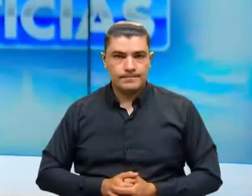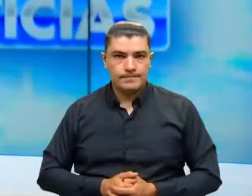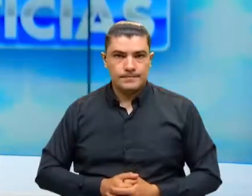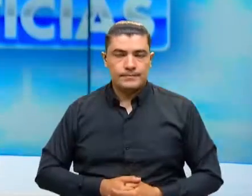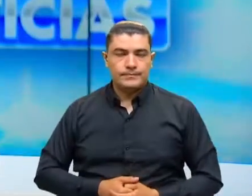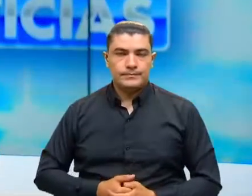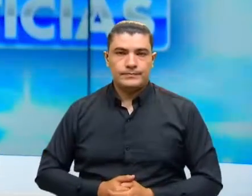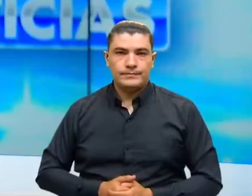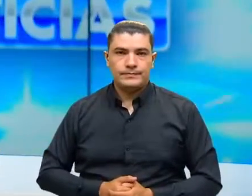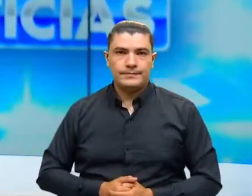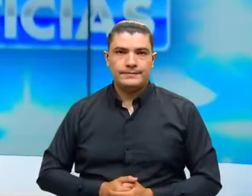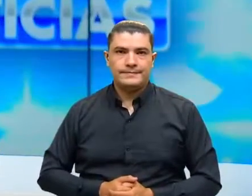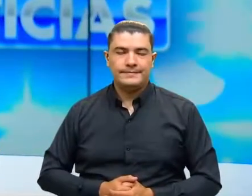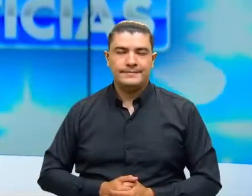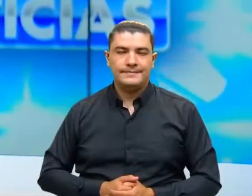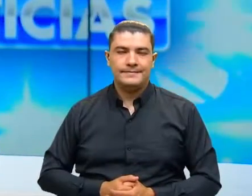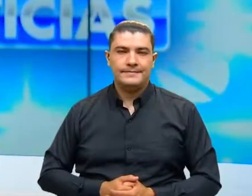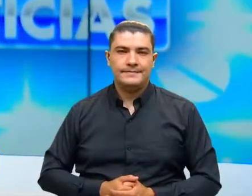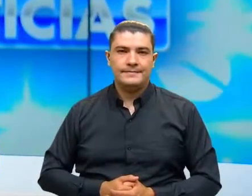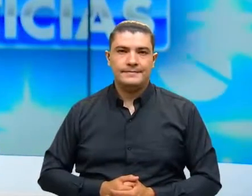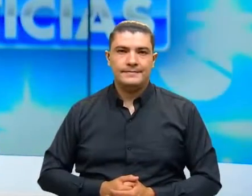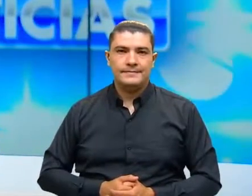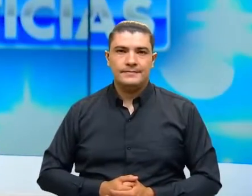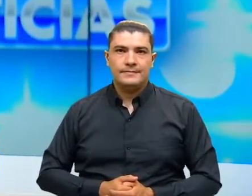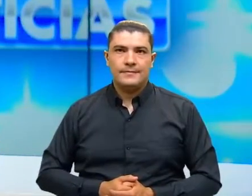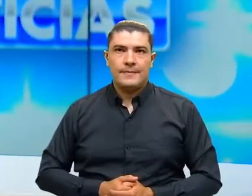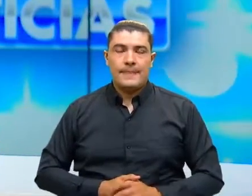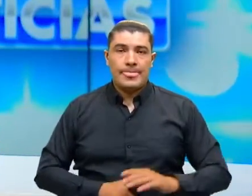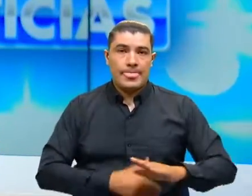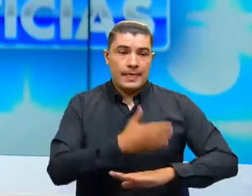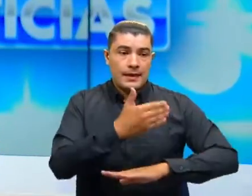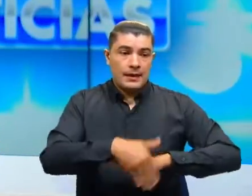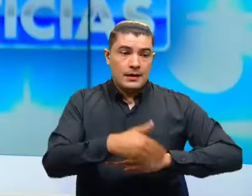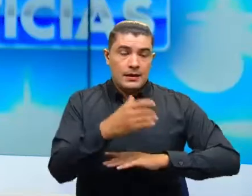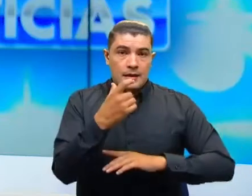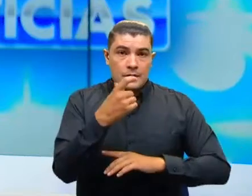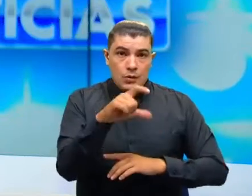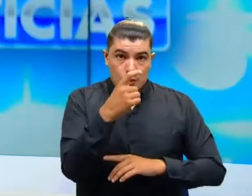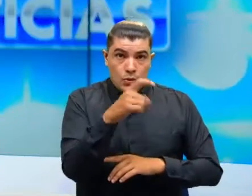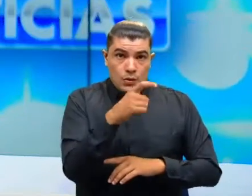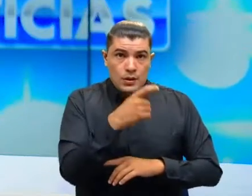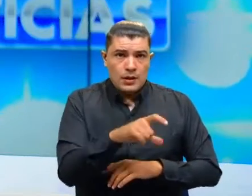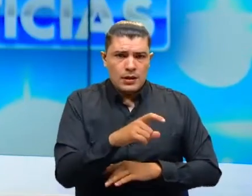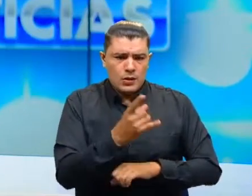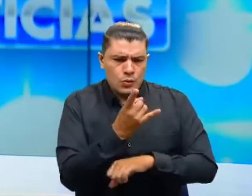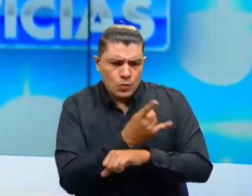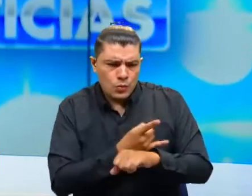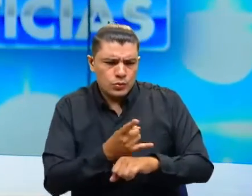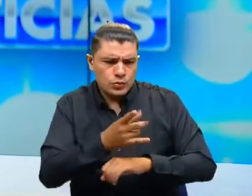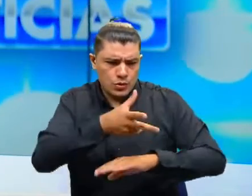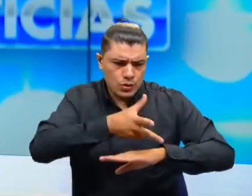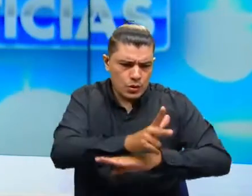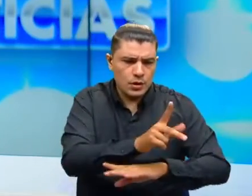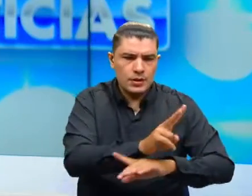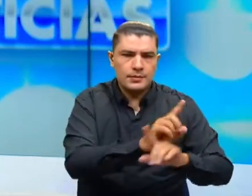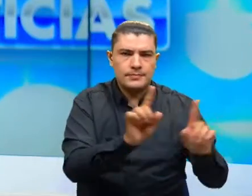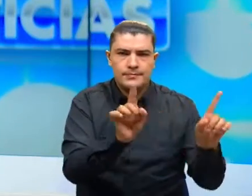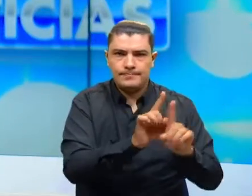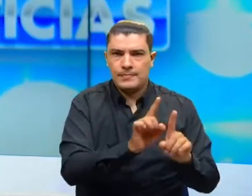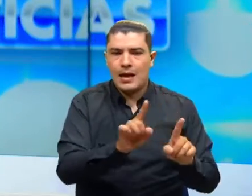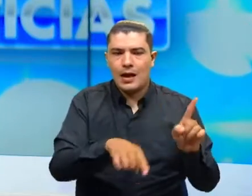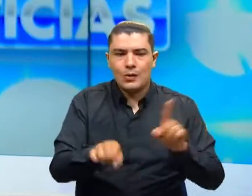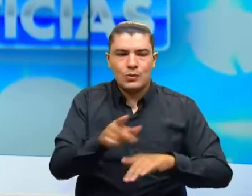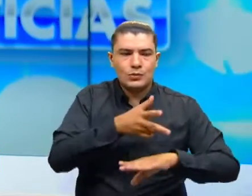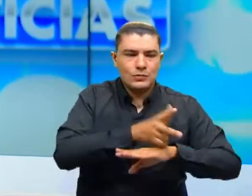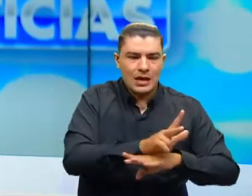Y mientras tanto, en las calles de Cúcuta es común encontrar personas que no usan los paraderos. Algunos dicen que el mal estado y las distancias entre estos son las razones